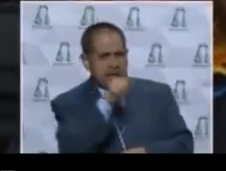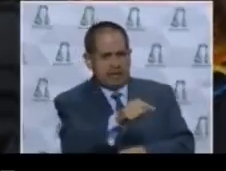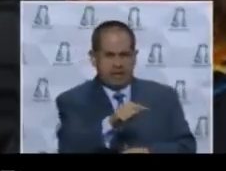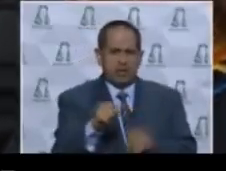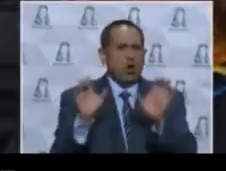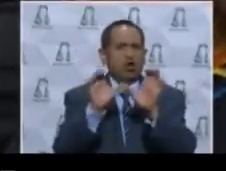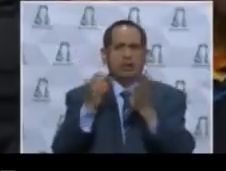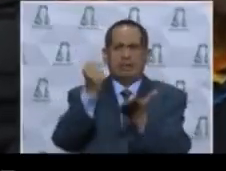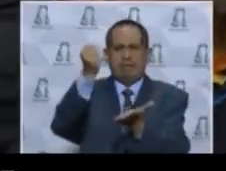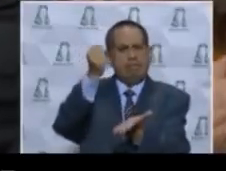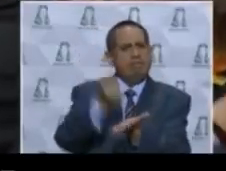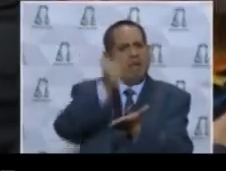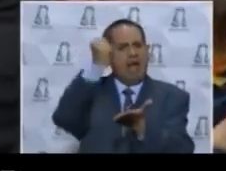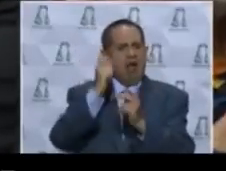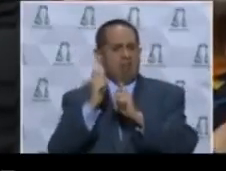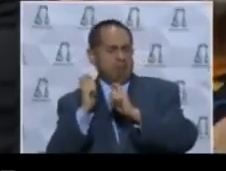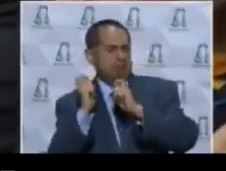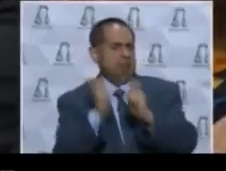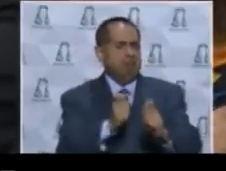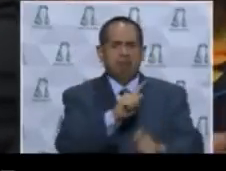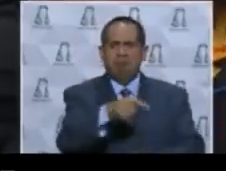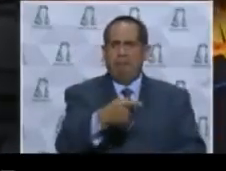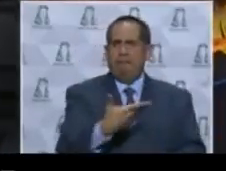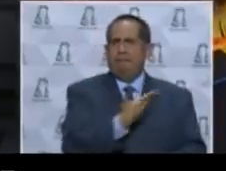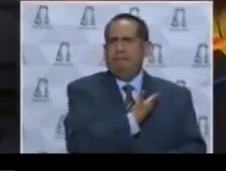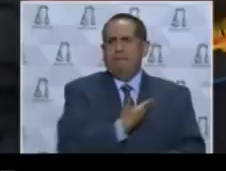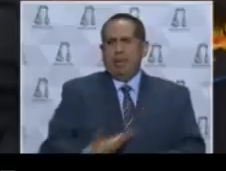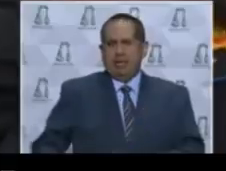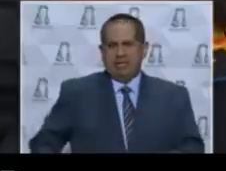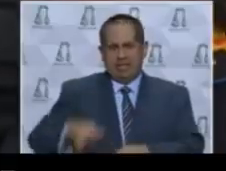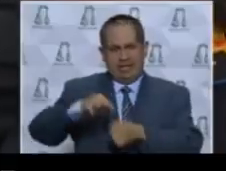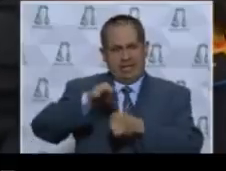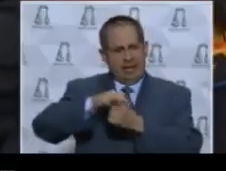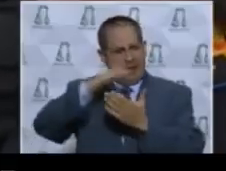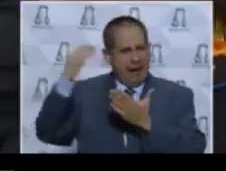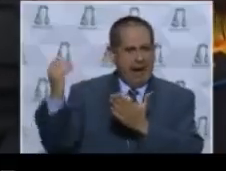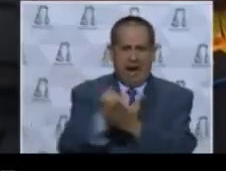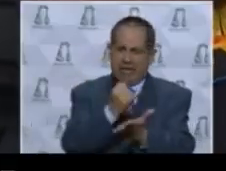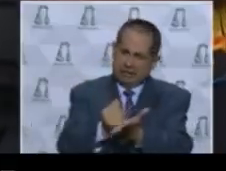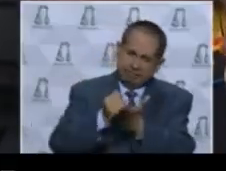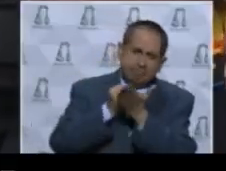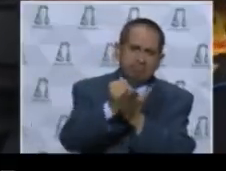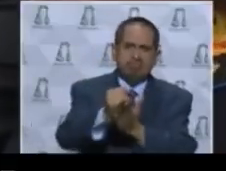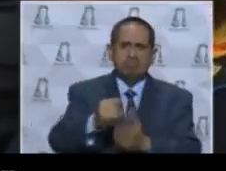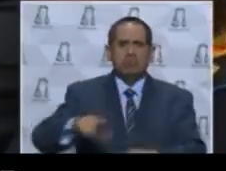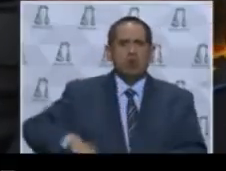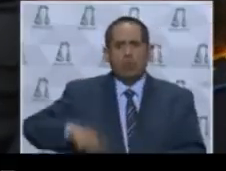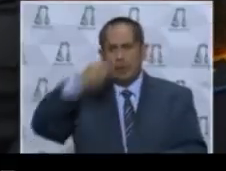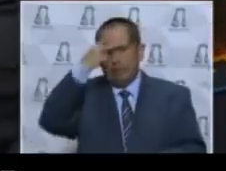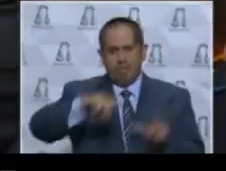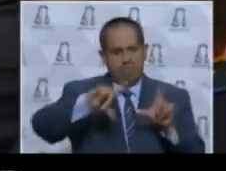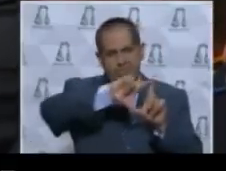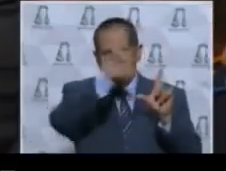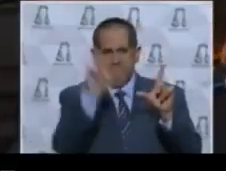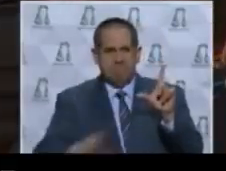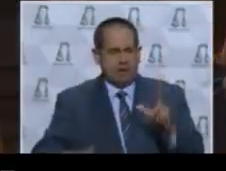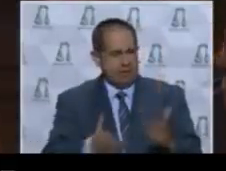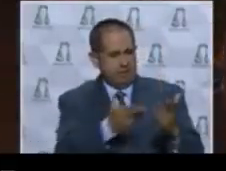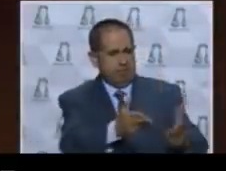constancia que lo acredita como presidente electo de los estados unidos mexicanos